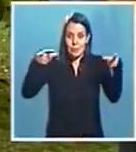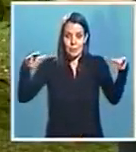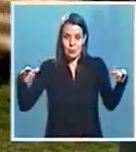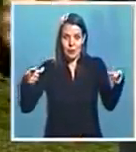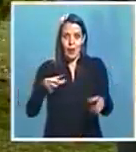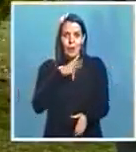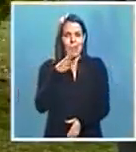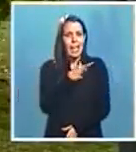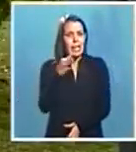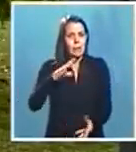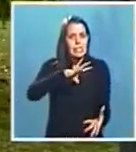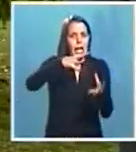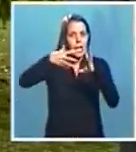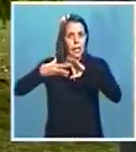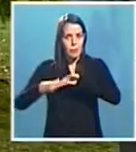fuera adaptando